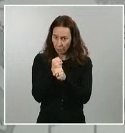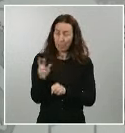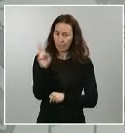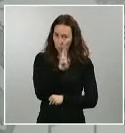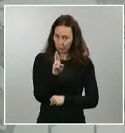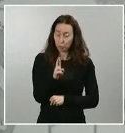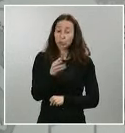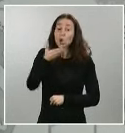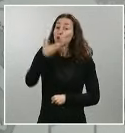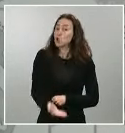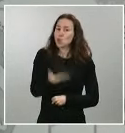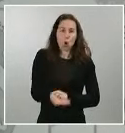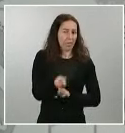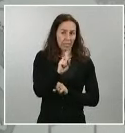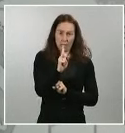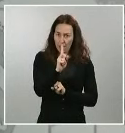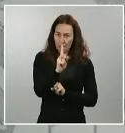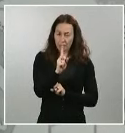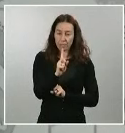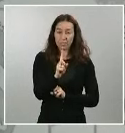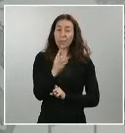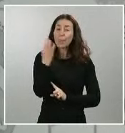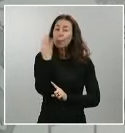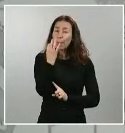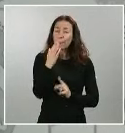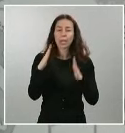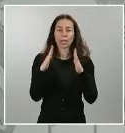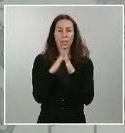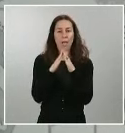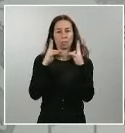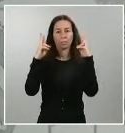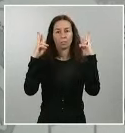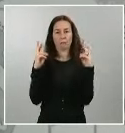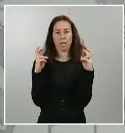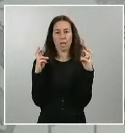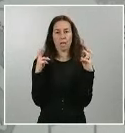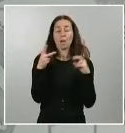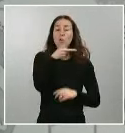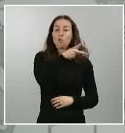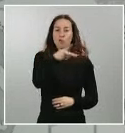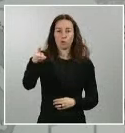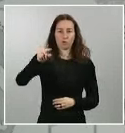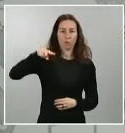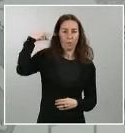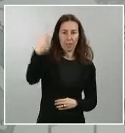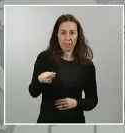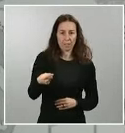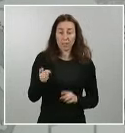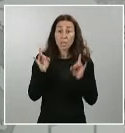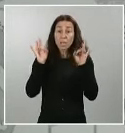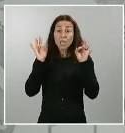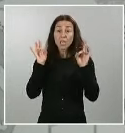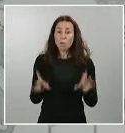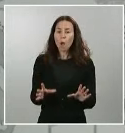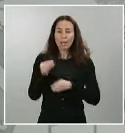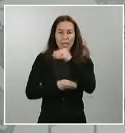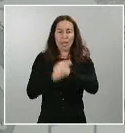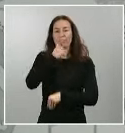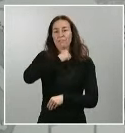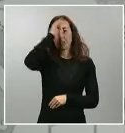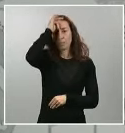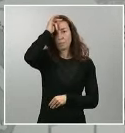esenciales deberán quedarse en casa en las próximas 2 semanas, como hacen durante el fin de semana.